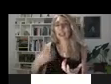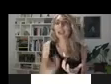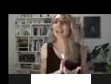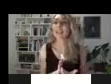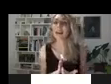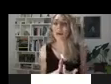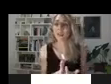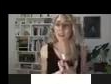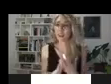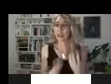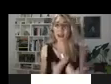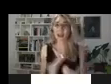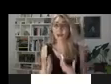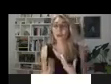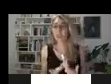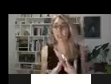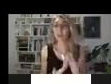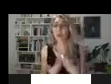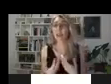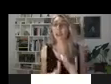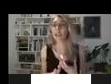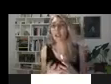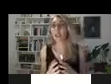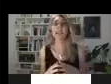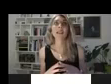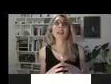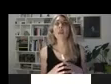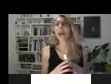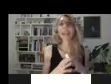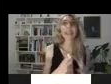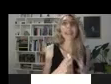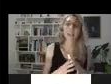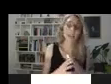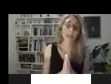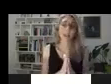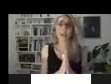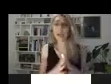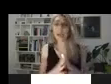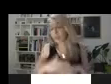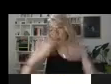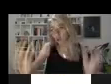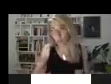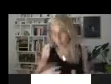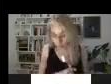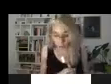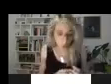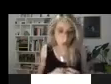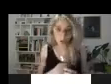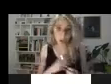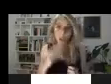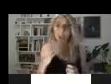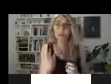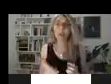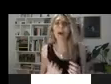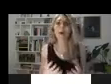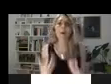la galería y el trabajo artístico que cada uno viene llevando adelante. Si hay una galería que se dedica a la foto, tal vez es uno